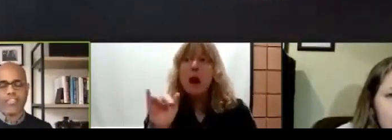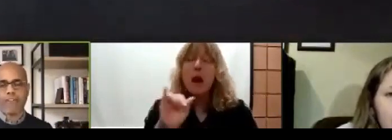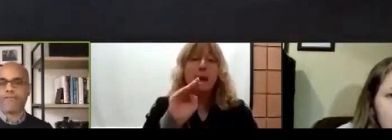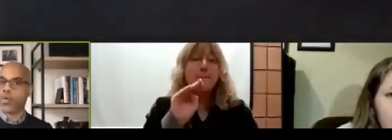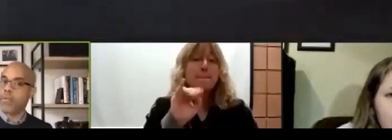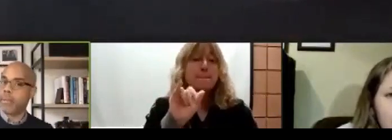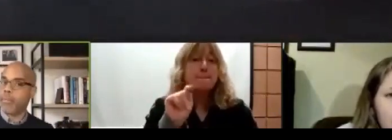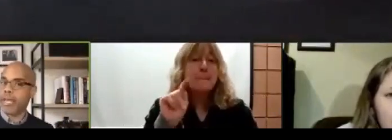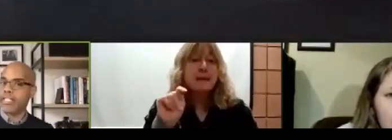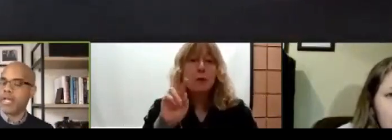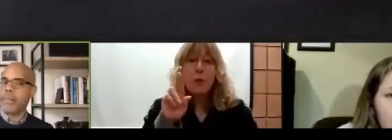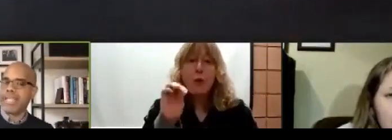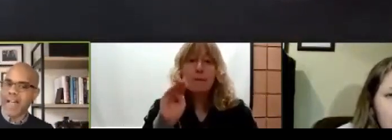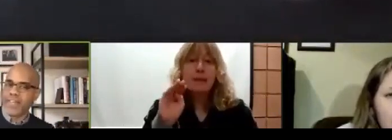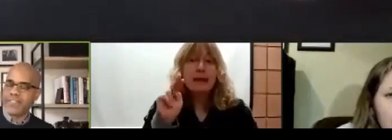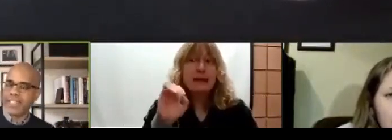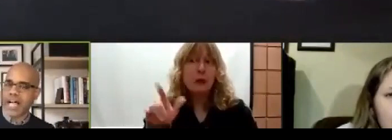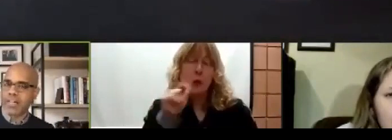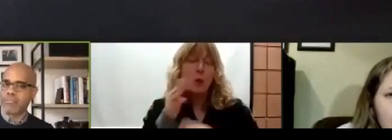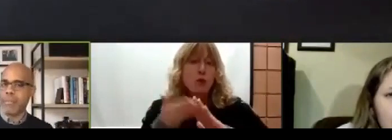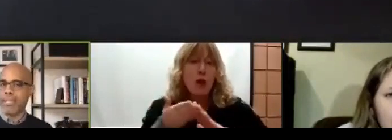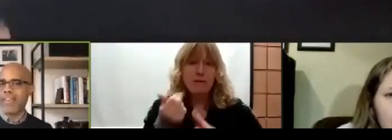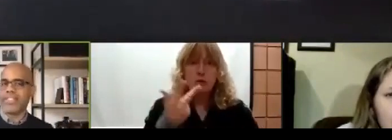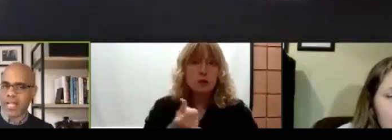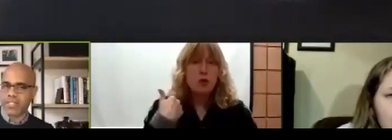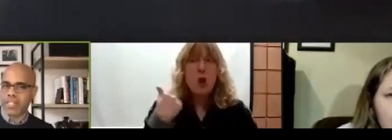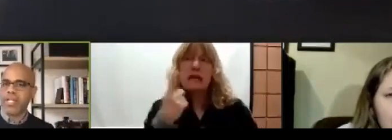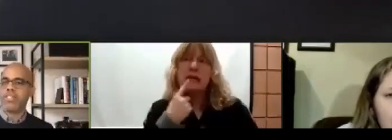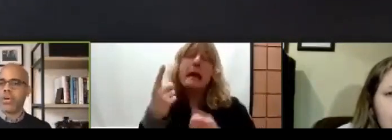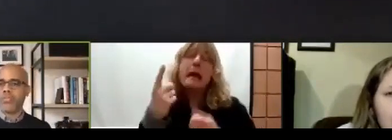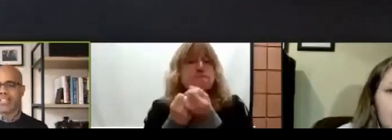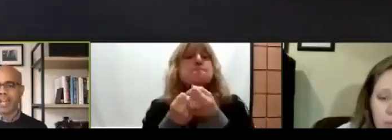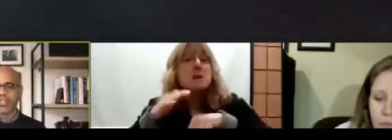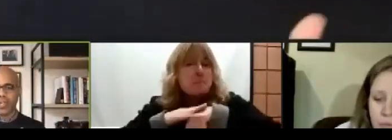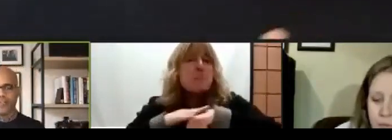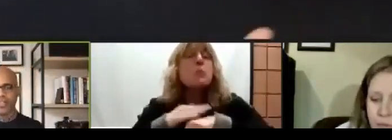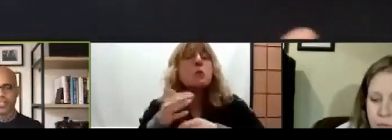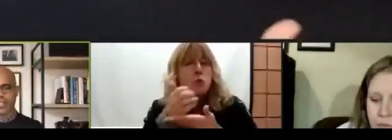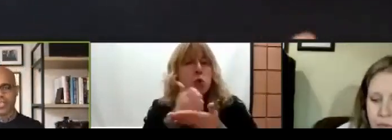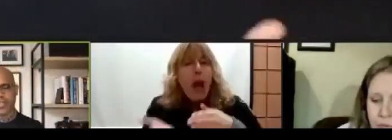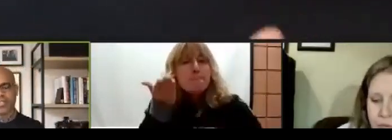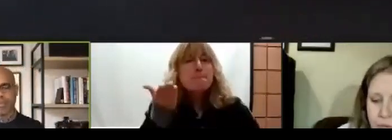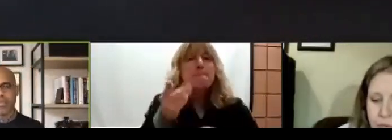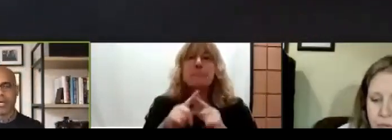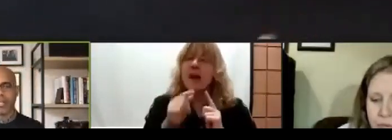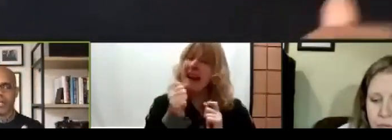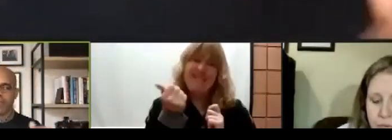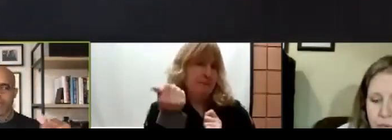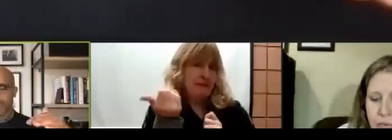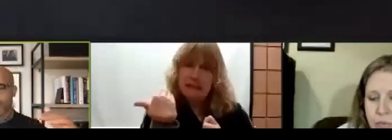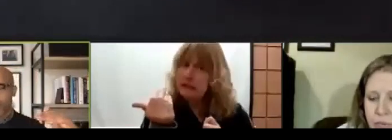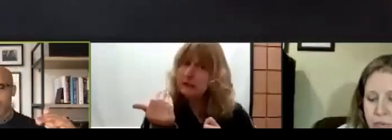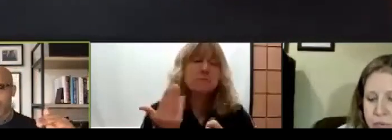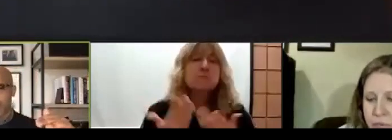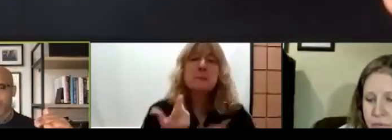reconciliación ahora vamos a traer a otra vez a la mesa el salario mínimo